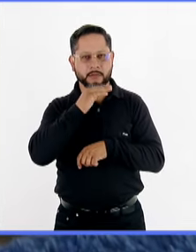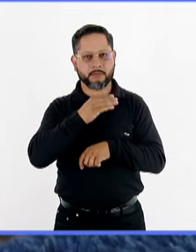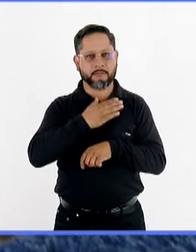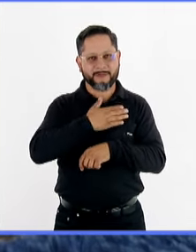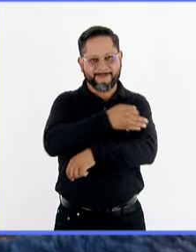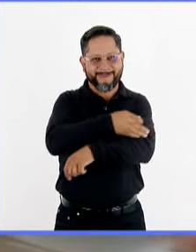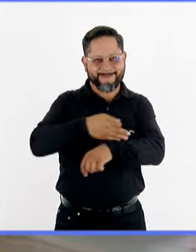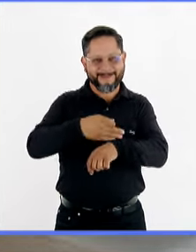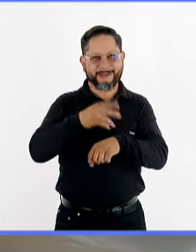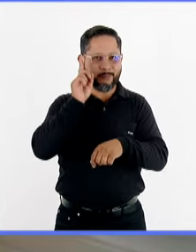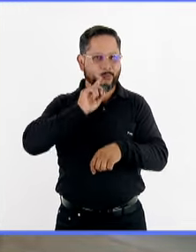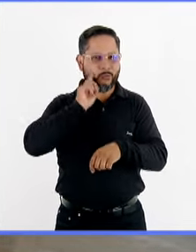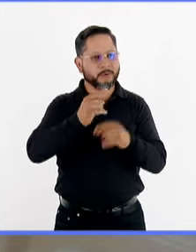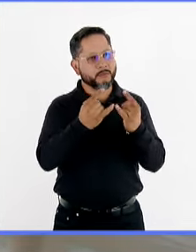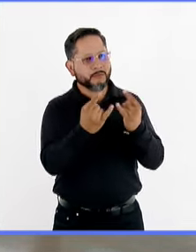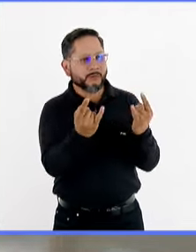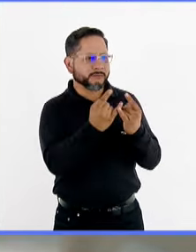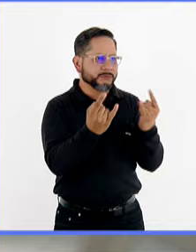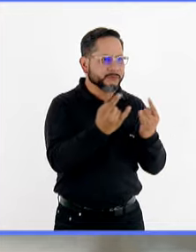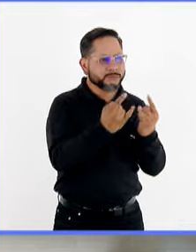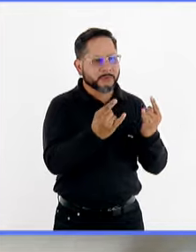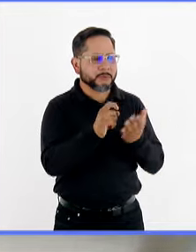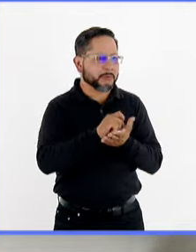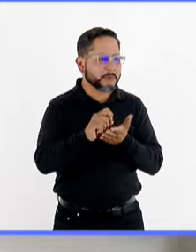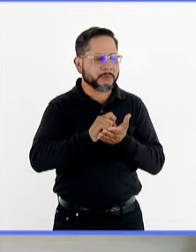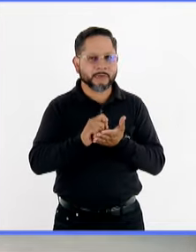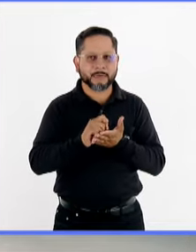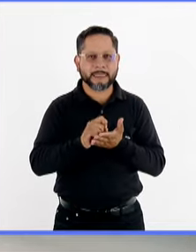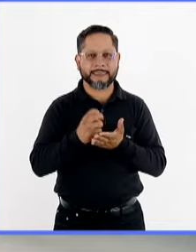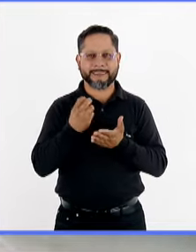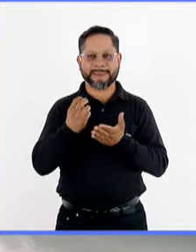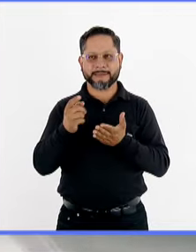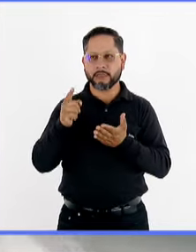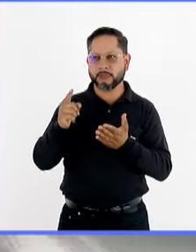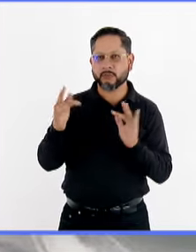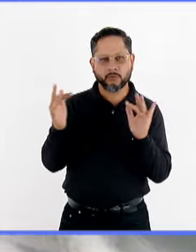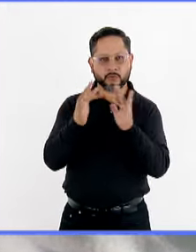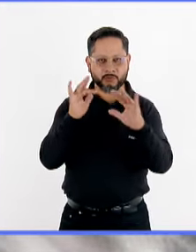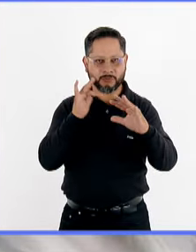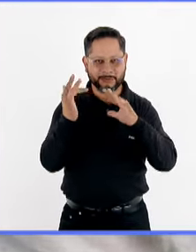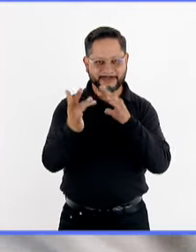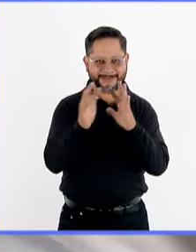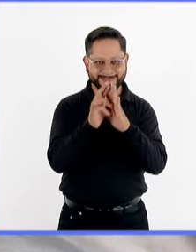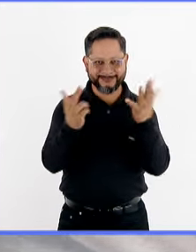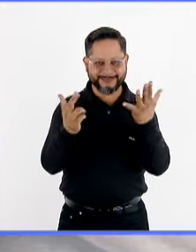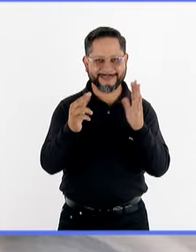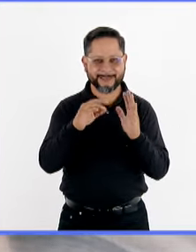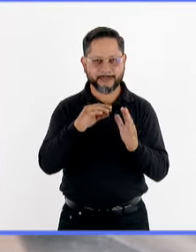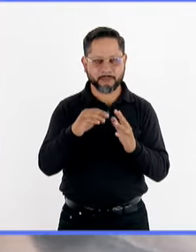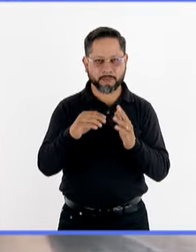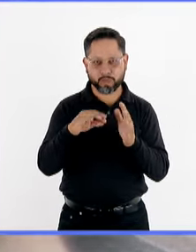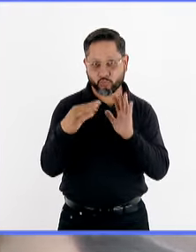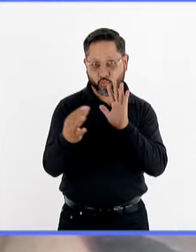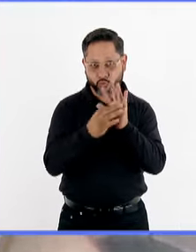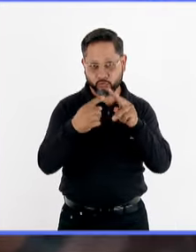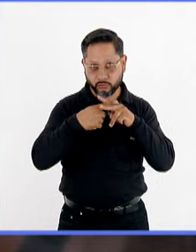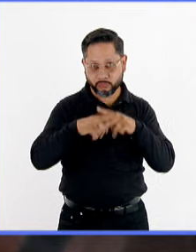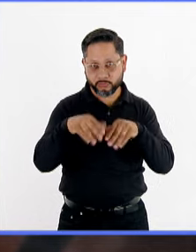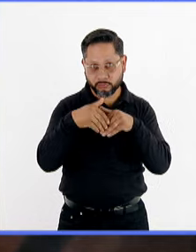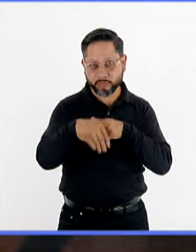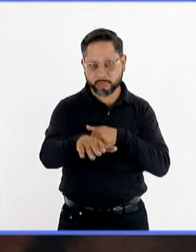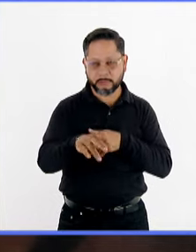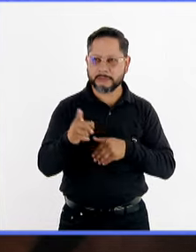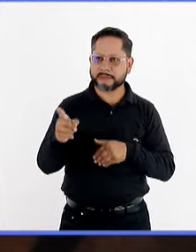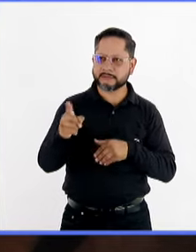familia. Me enteré de Punto de Partida por sus redes sociales y pues cuando vi la convocatoria que era